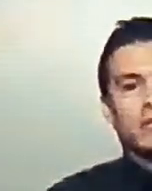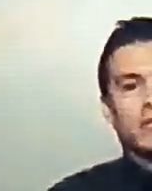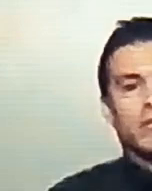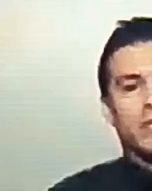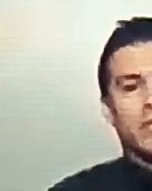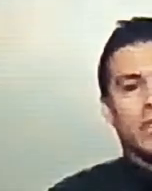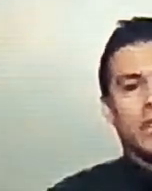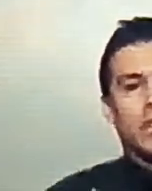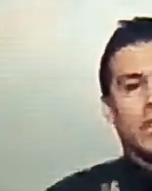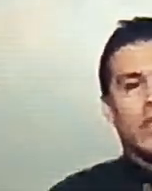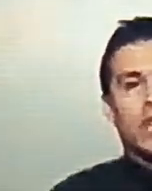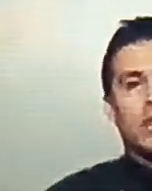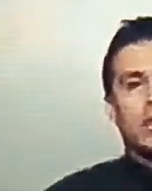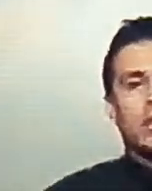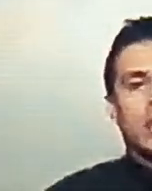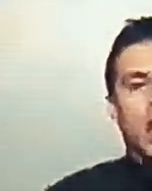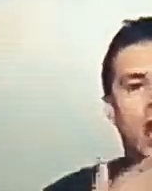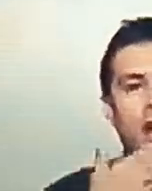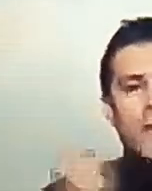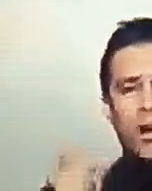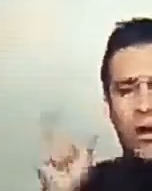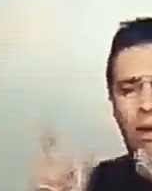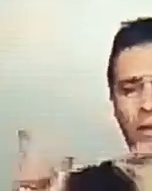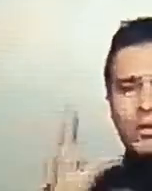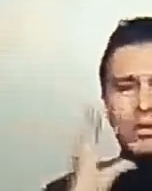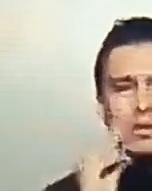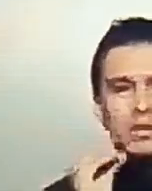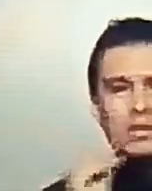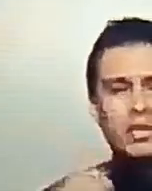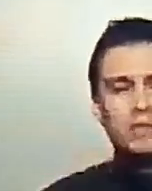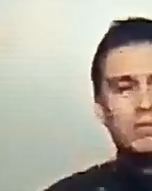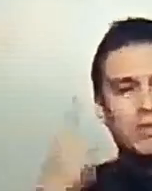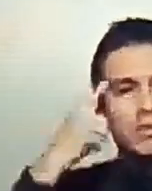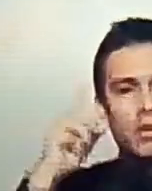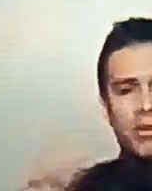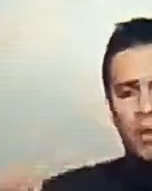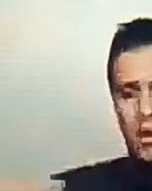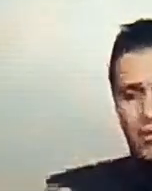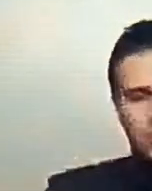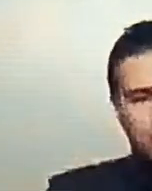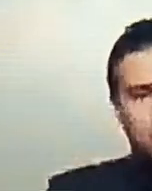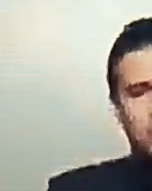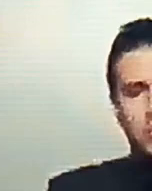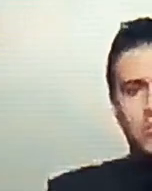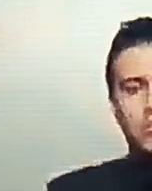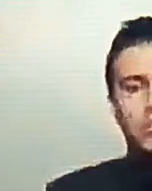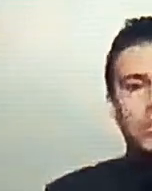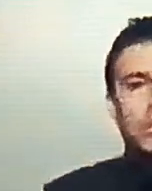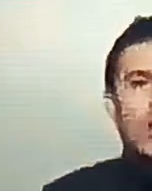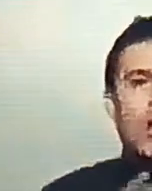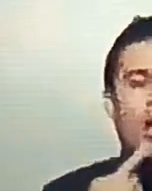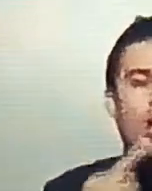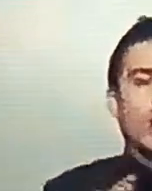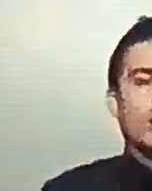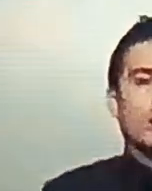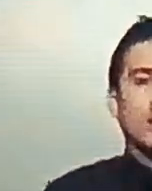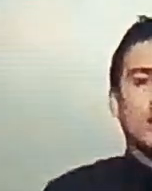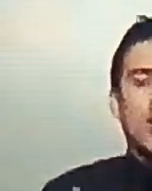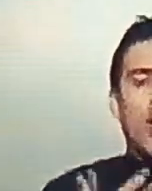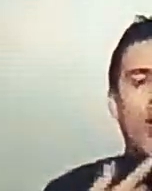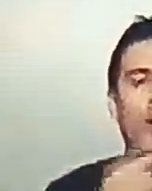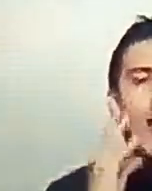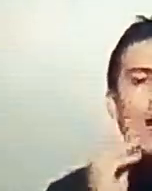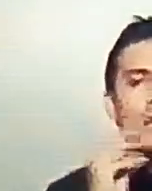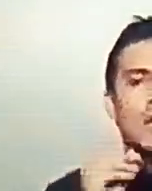en la provincia del Guayas para asesorarnos. Lo digo con absoluta convicción por mi formación y conocimiento, por haber sido